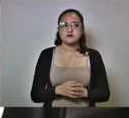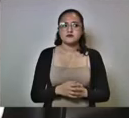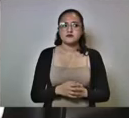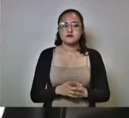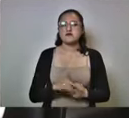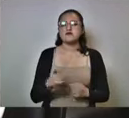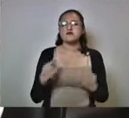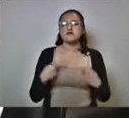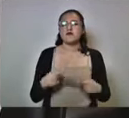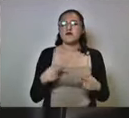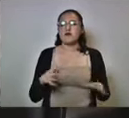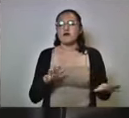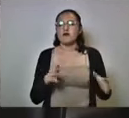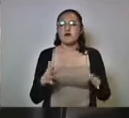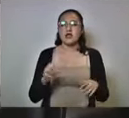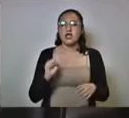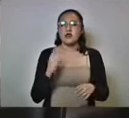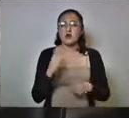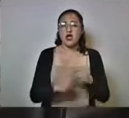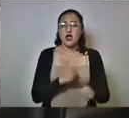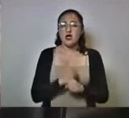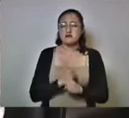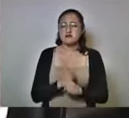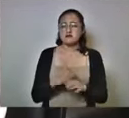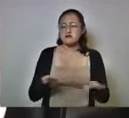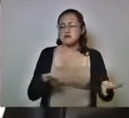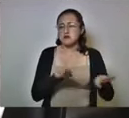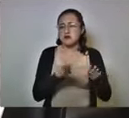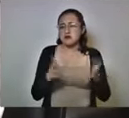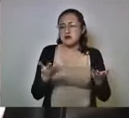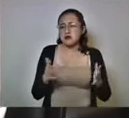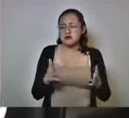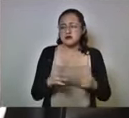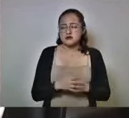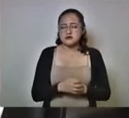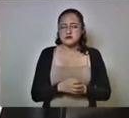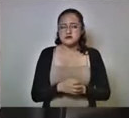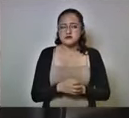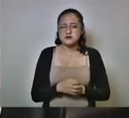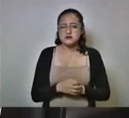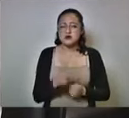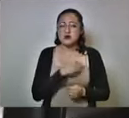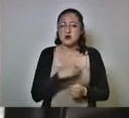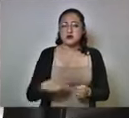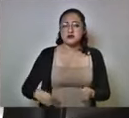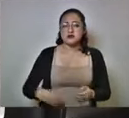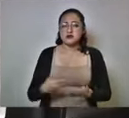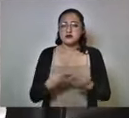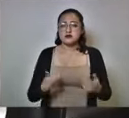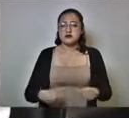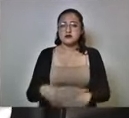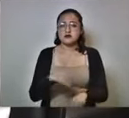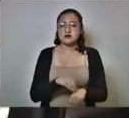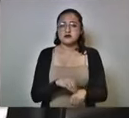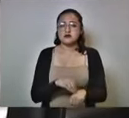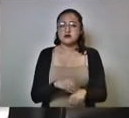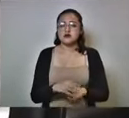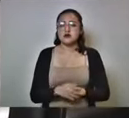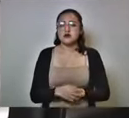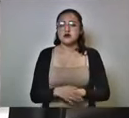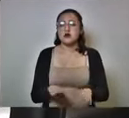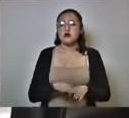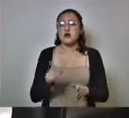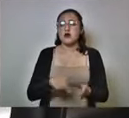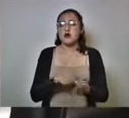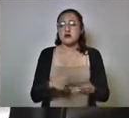edad de las defunciones es de 61 años en lo general, y los municipios actualmente involucrados en, como